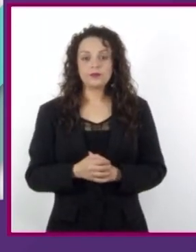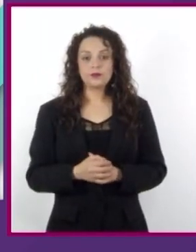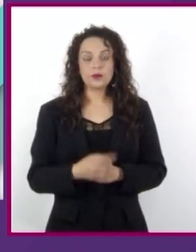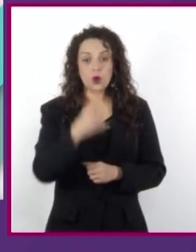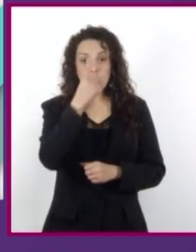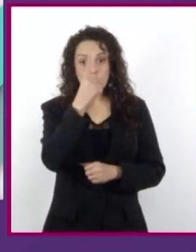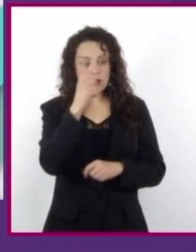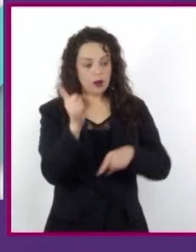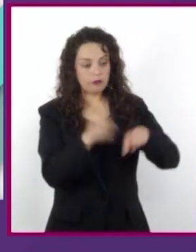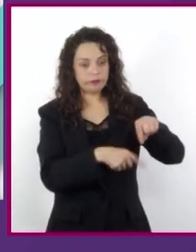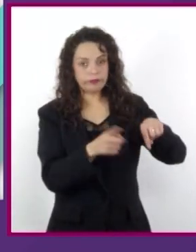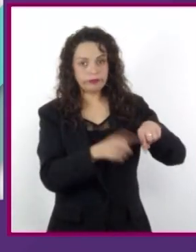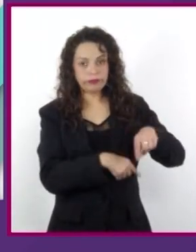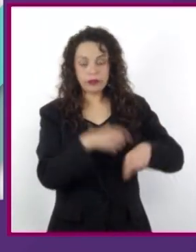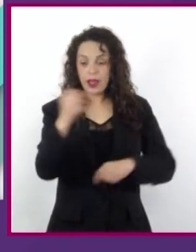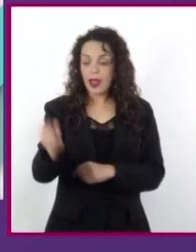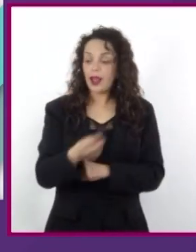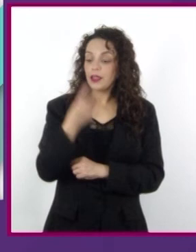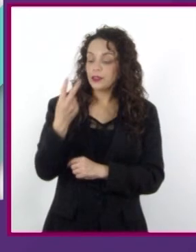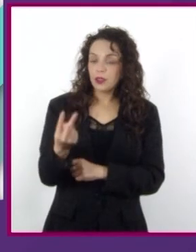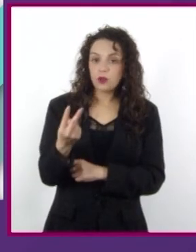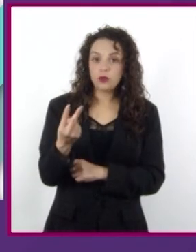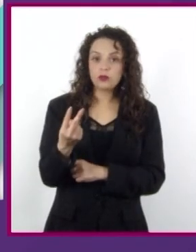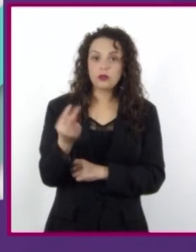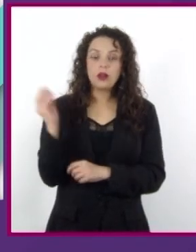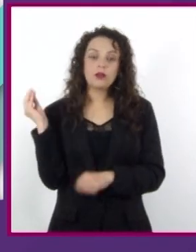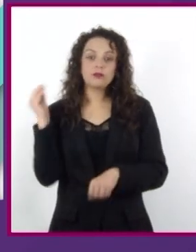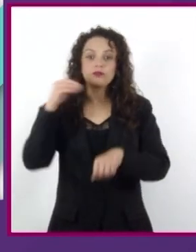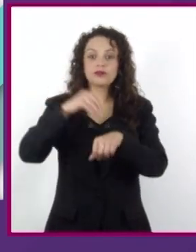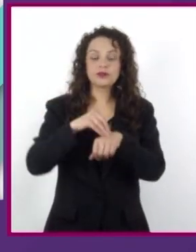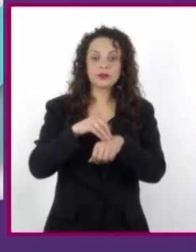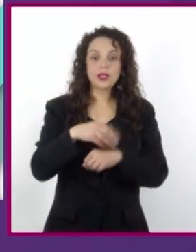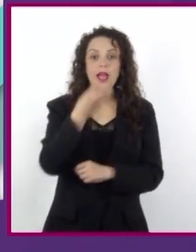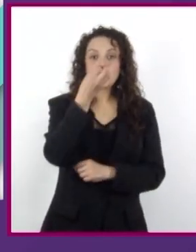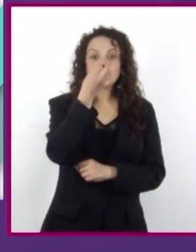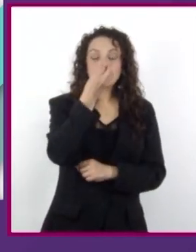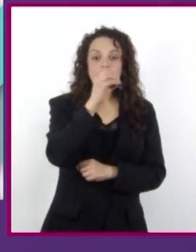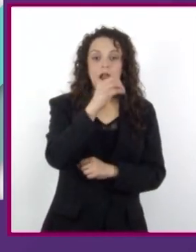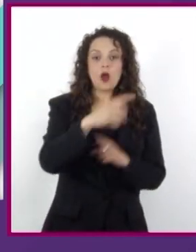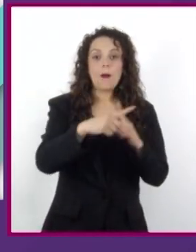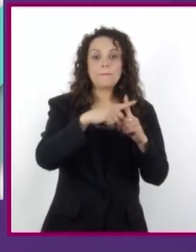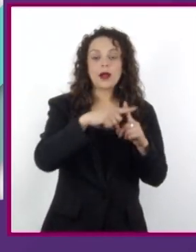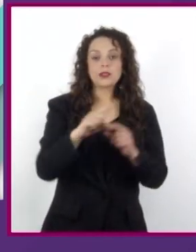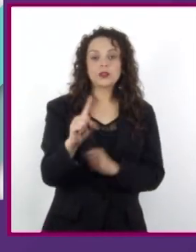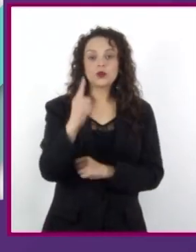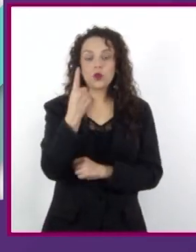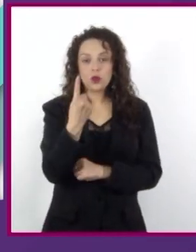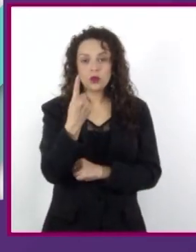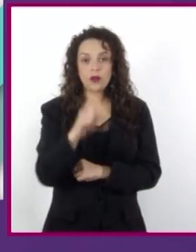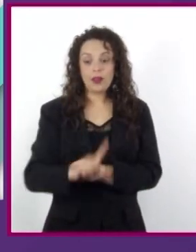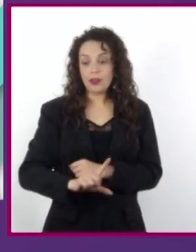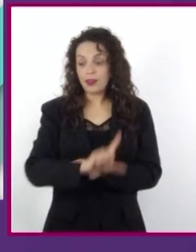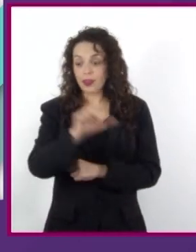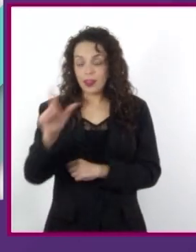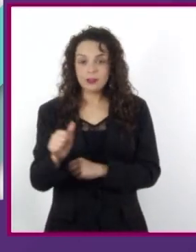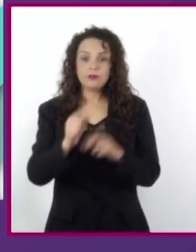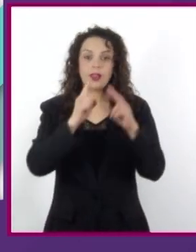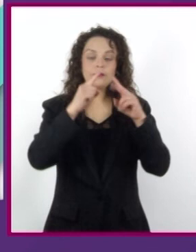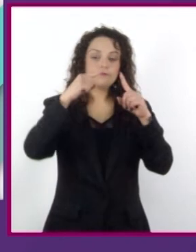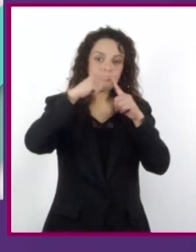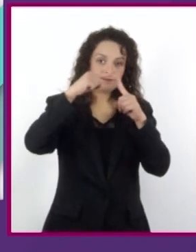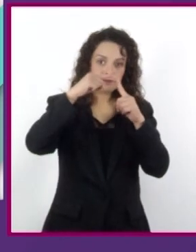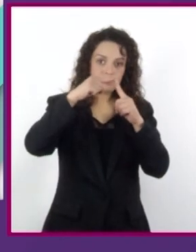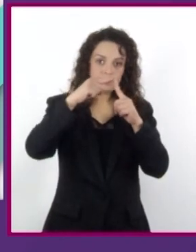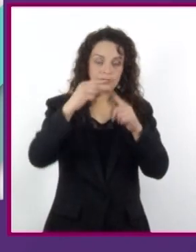unos y en el segundo miembro se suma 0 más 1. y posteriormente dividimos